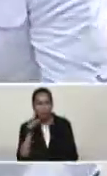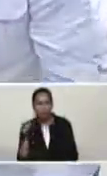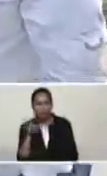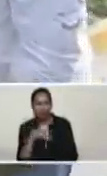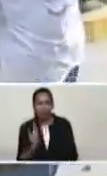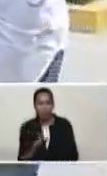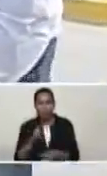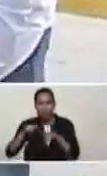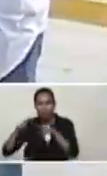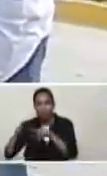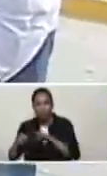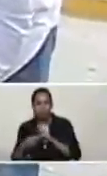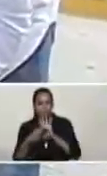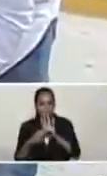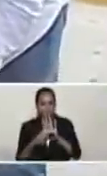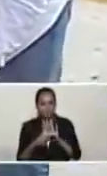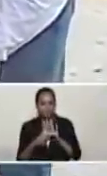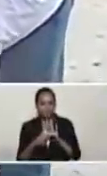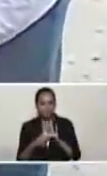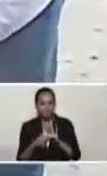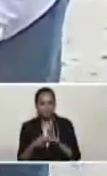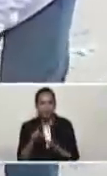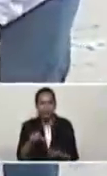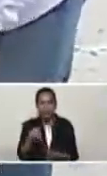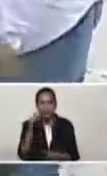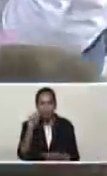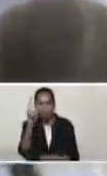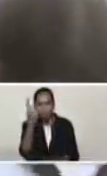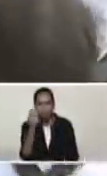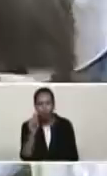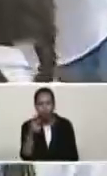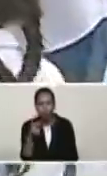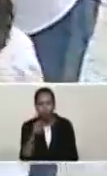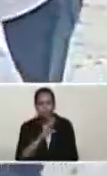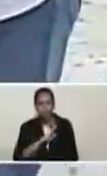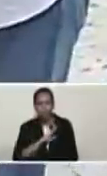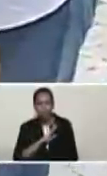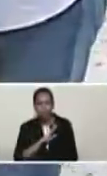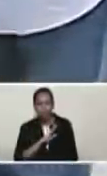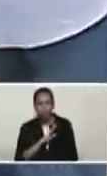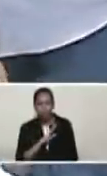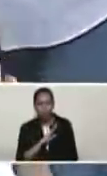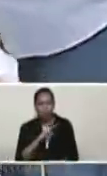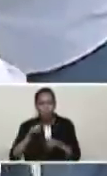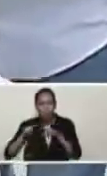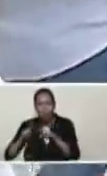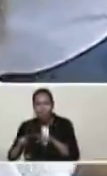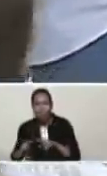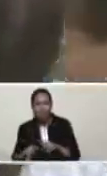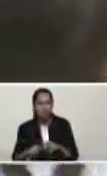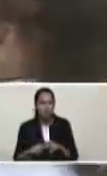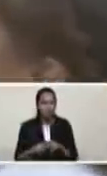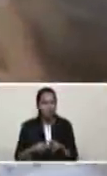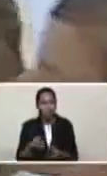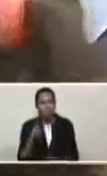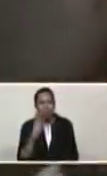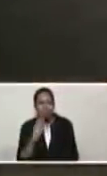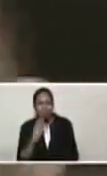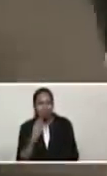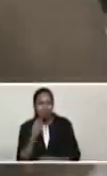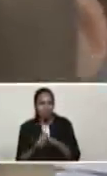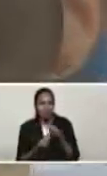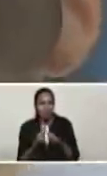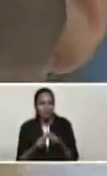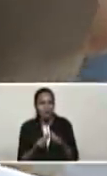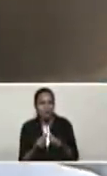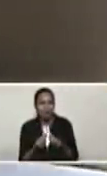niños que están acá agarren una llave y que sea la infancia, la inocencia, que lleven, mi comandante Bravo.